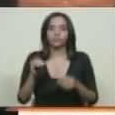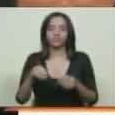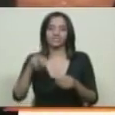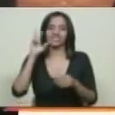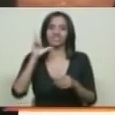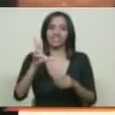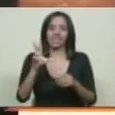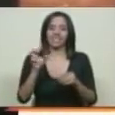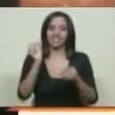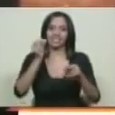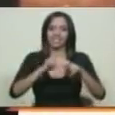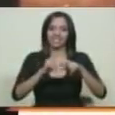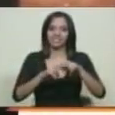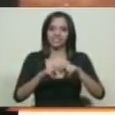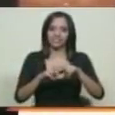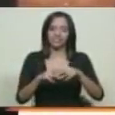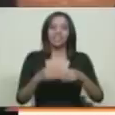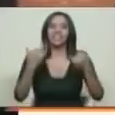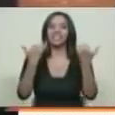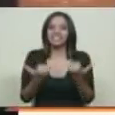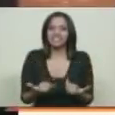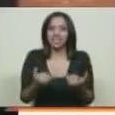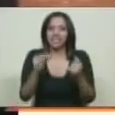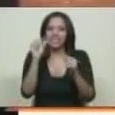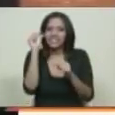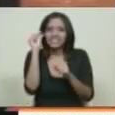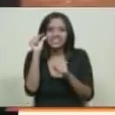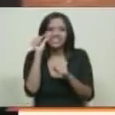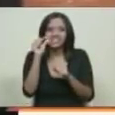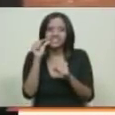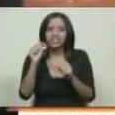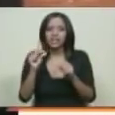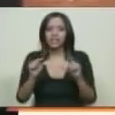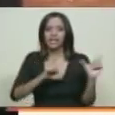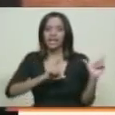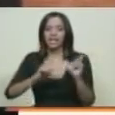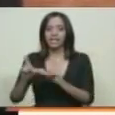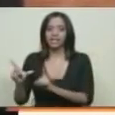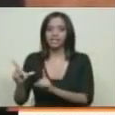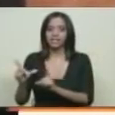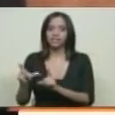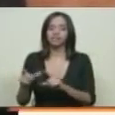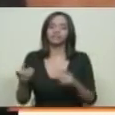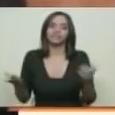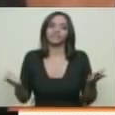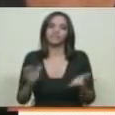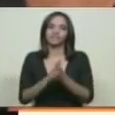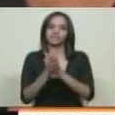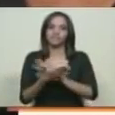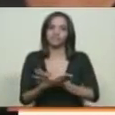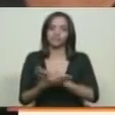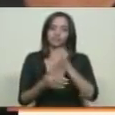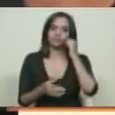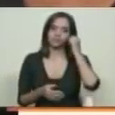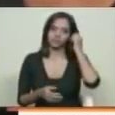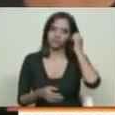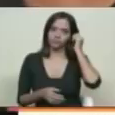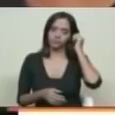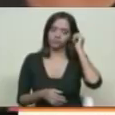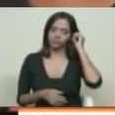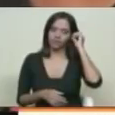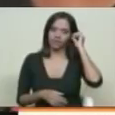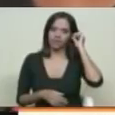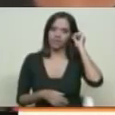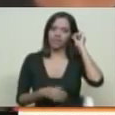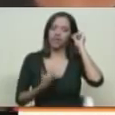frijol, que estaban ya casi a la cosecha, y los terratenientes y las